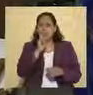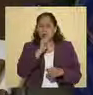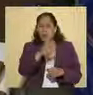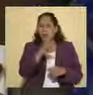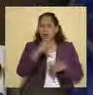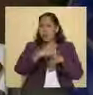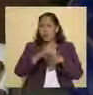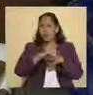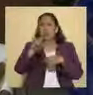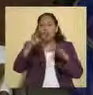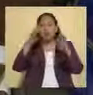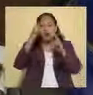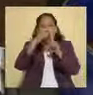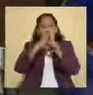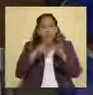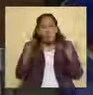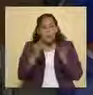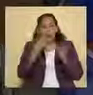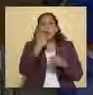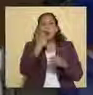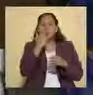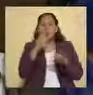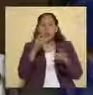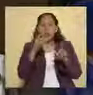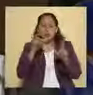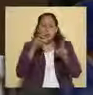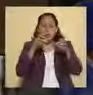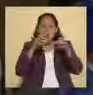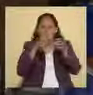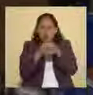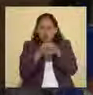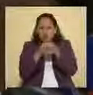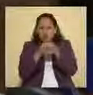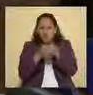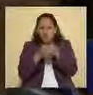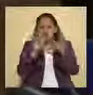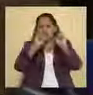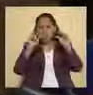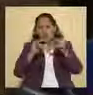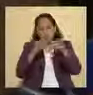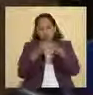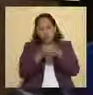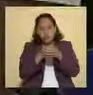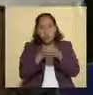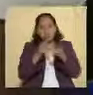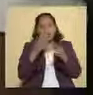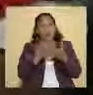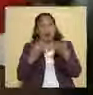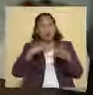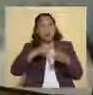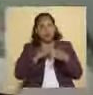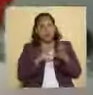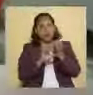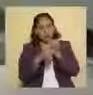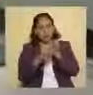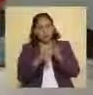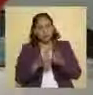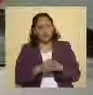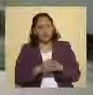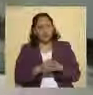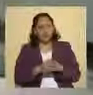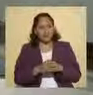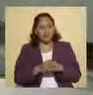la temperatura y la azúcar va a ayudar a que se congele entonces lo que vamos a hacer ahora le vamos a dar la vuelta No es